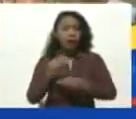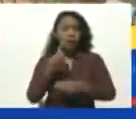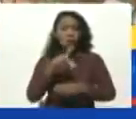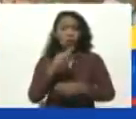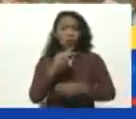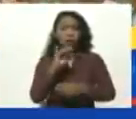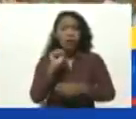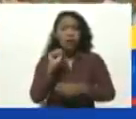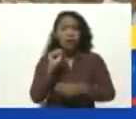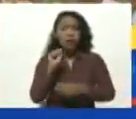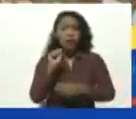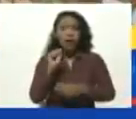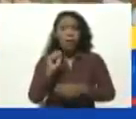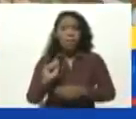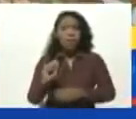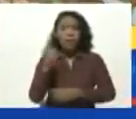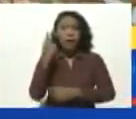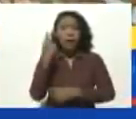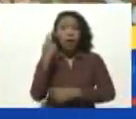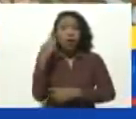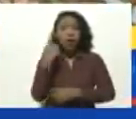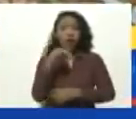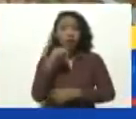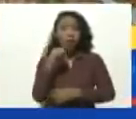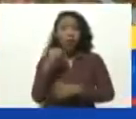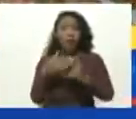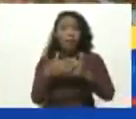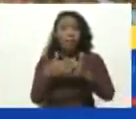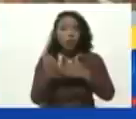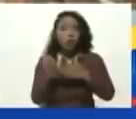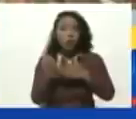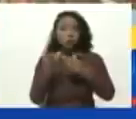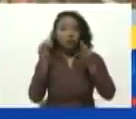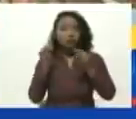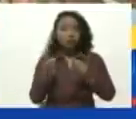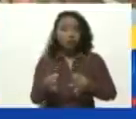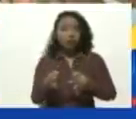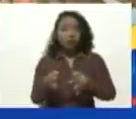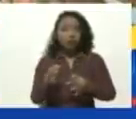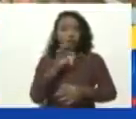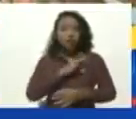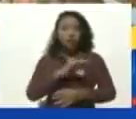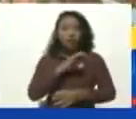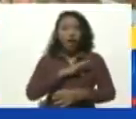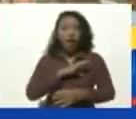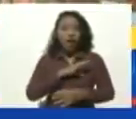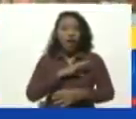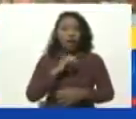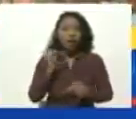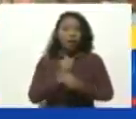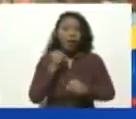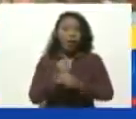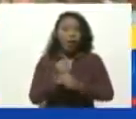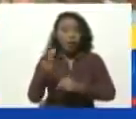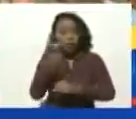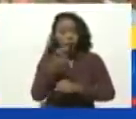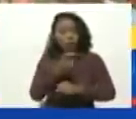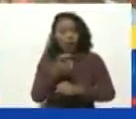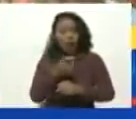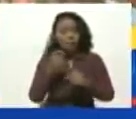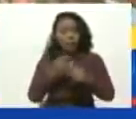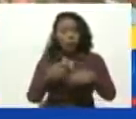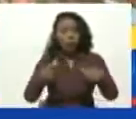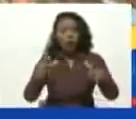Luis José, el 1 de noviembre, flexibilización segura, social, laboral, en la búsqueda de la